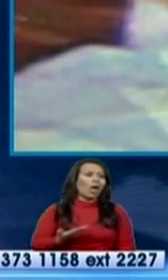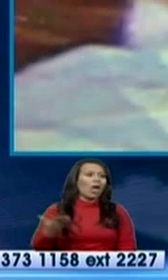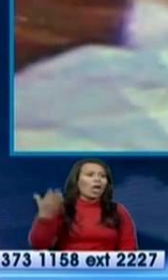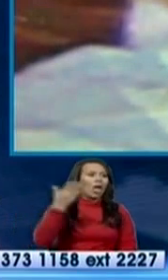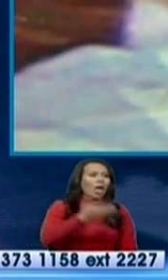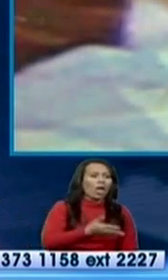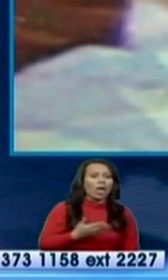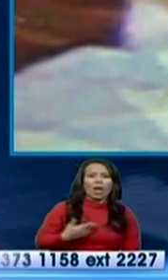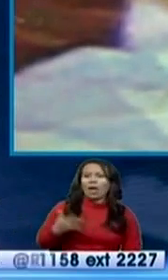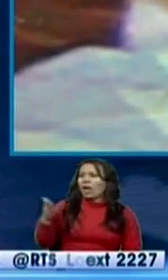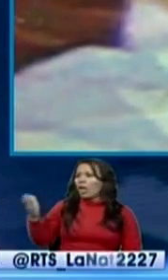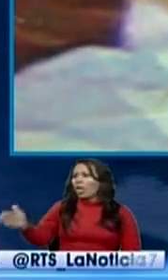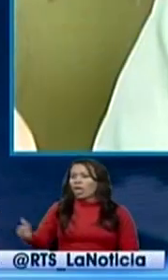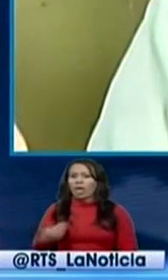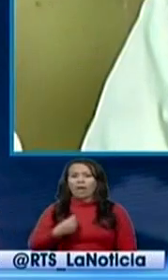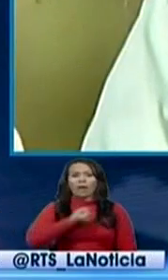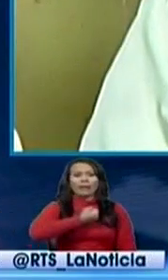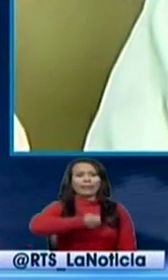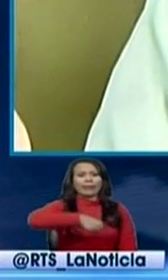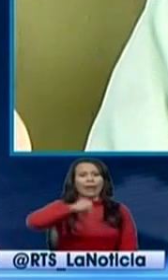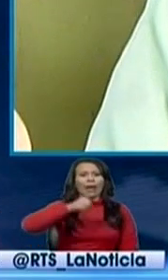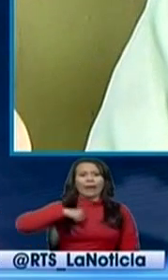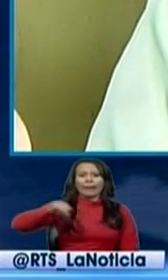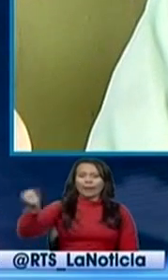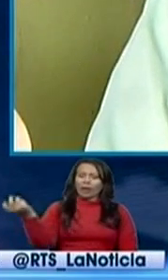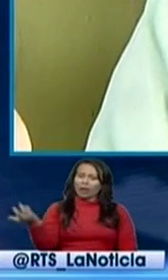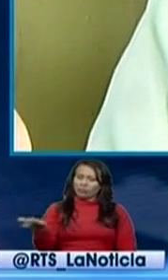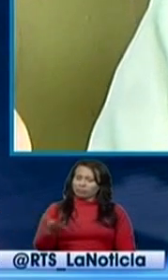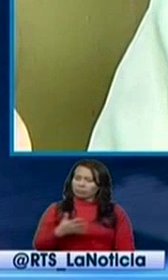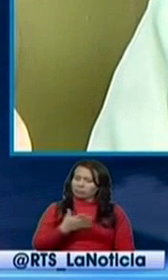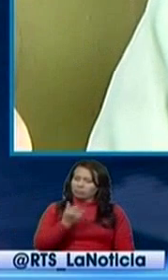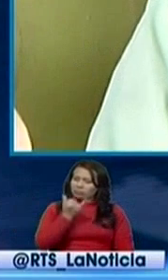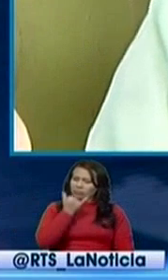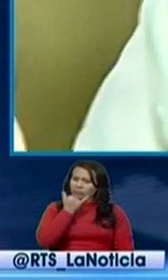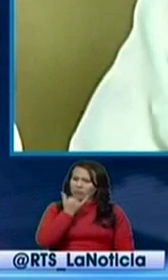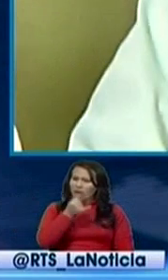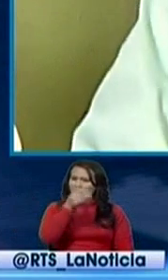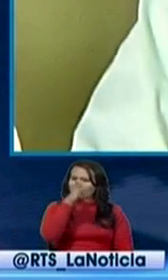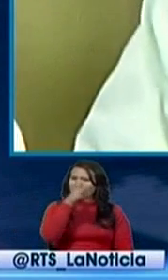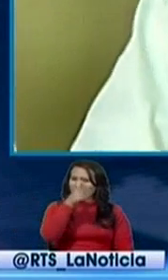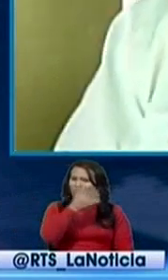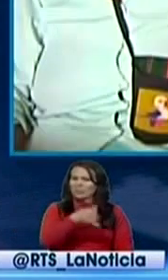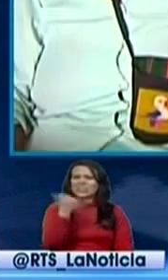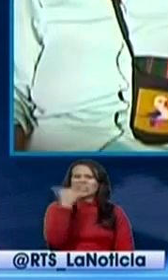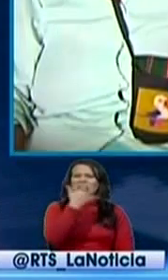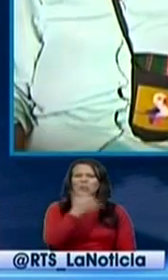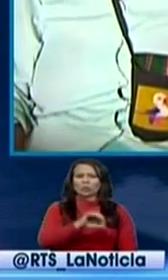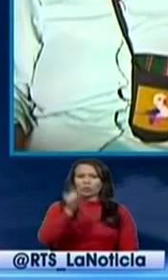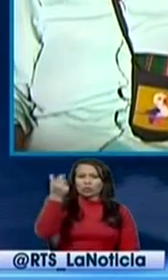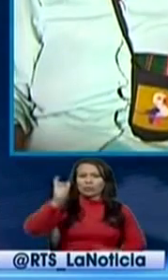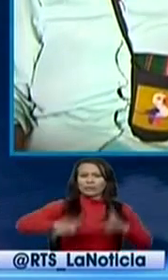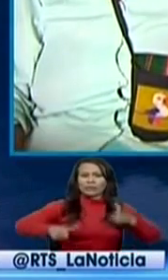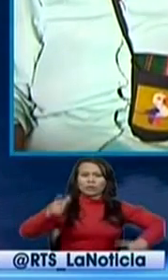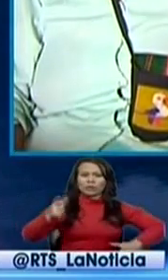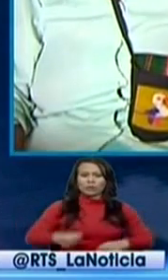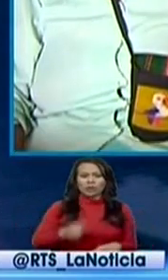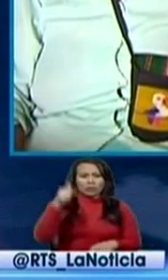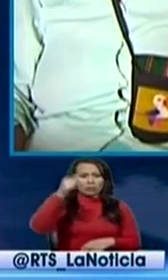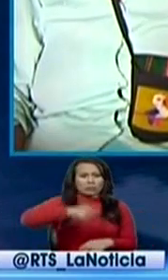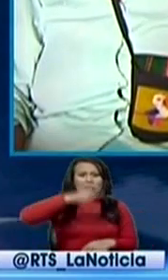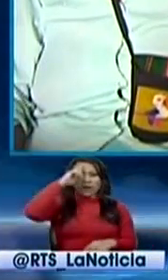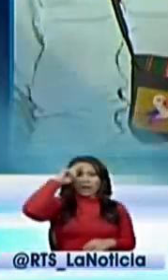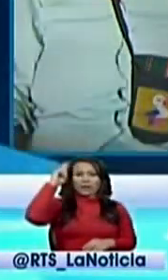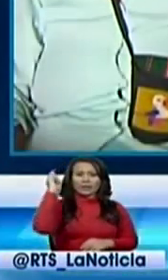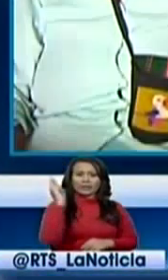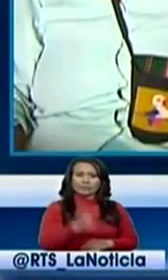incluso salir de Guayaquil o salir de hasta de la provincia. Hechos los chistosos, como que si esto se trata de un